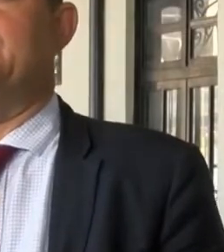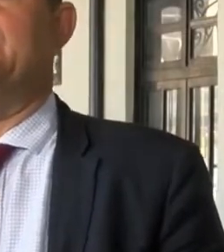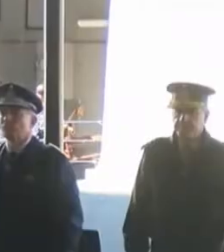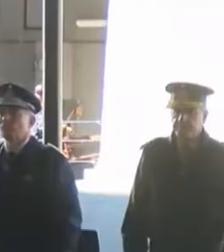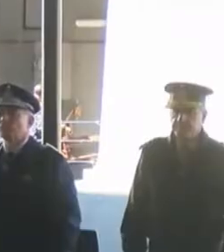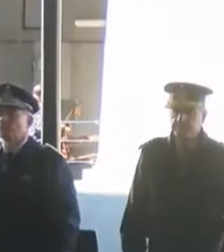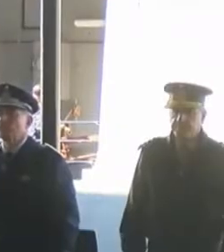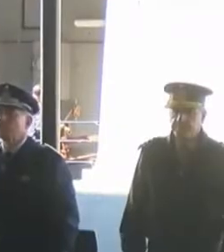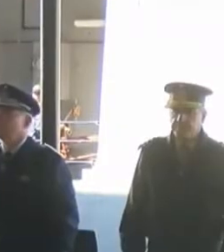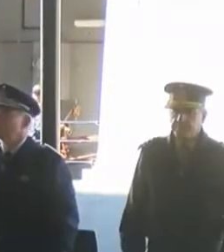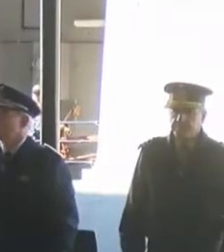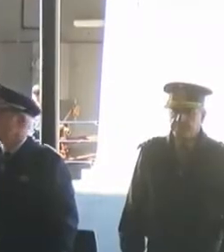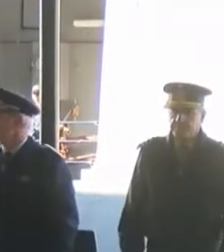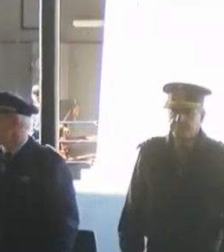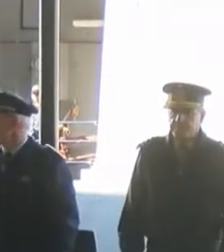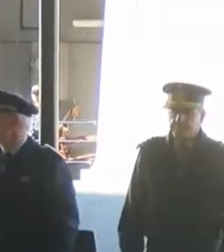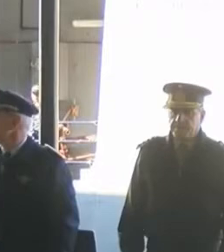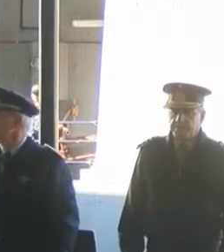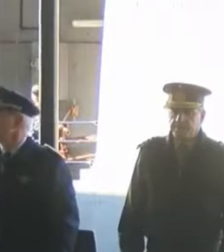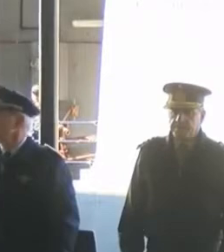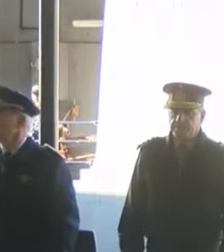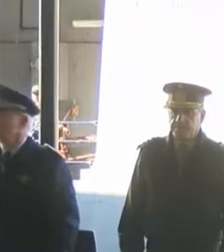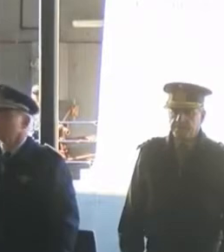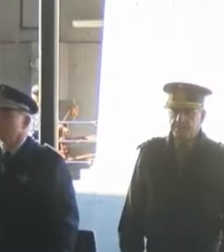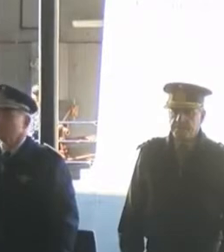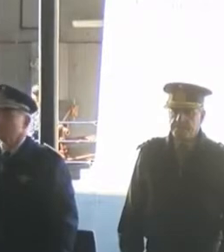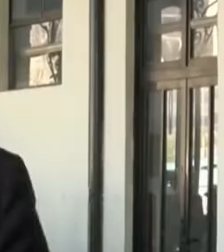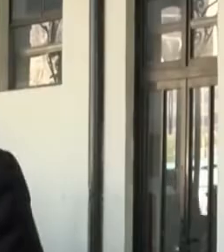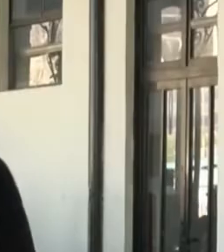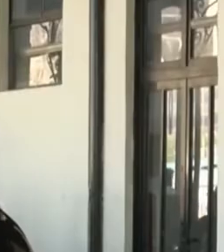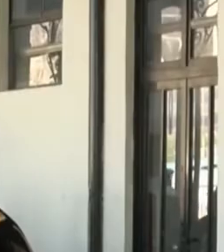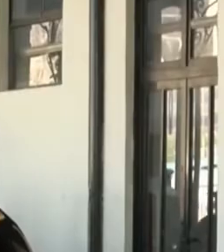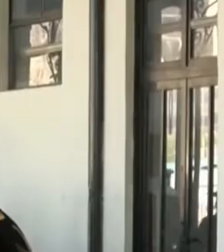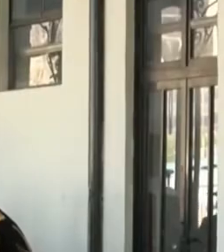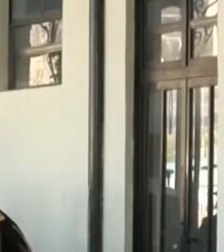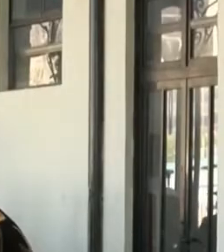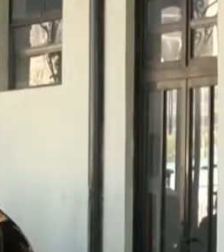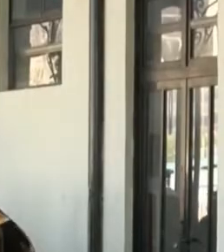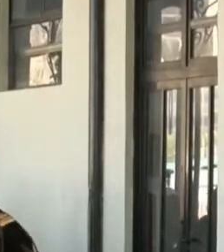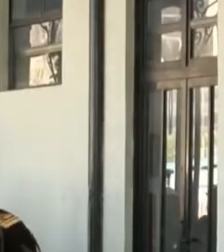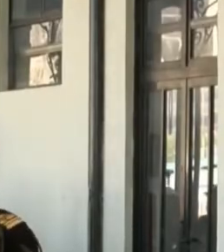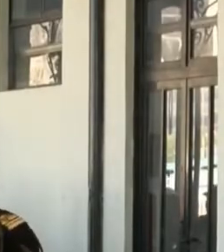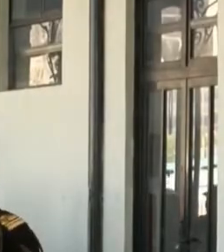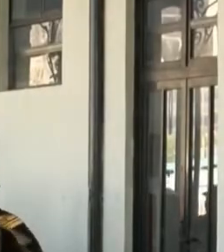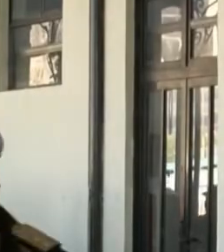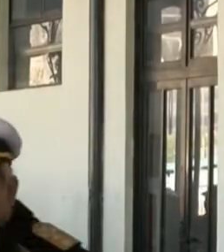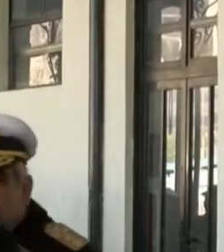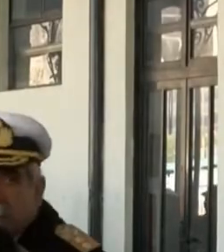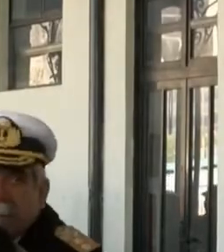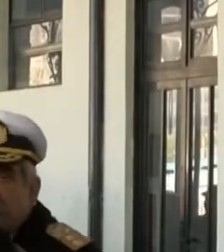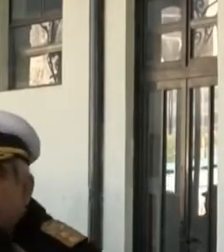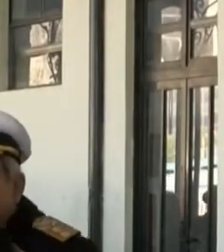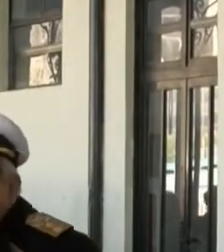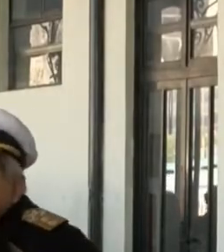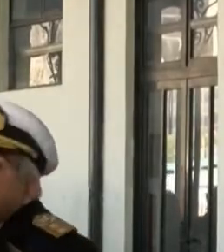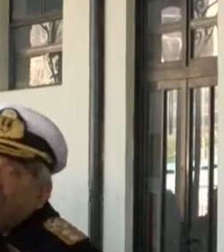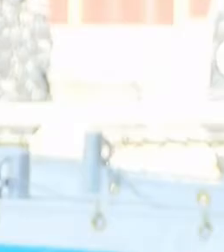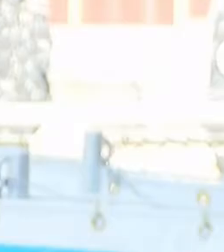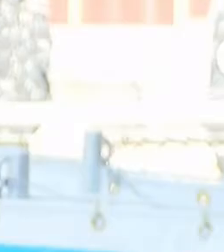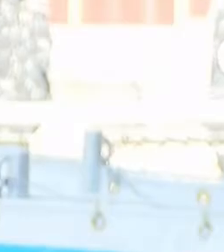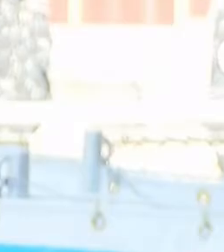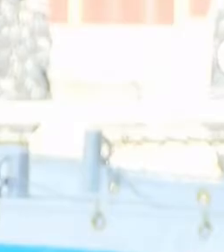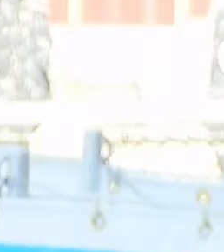legalizada, y que no haya ningún barco tampoco haciendo otras actividades que no correspondan a la cosa. Porque